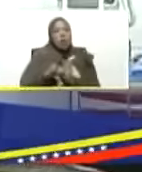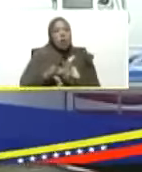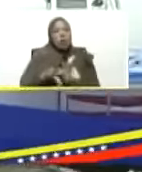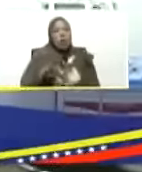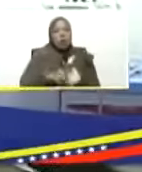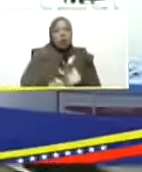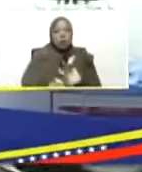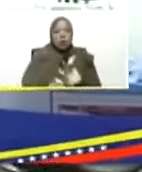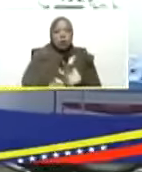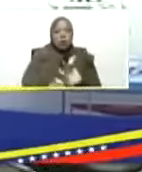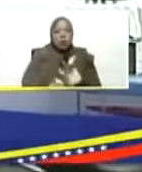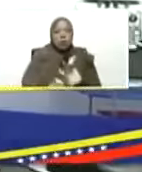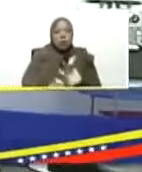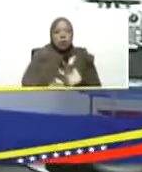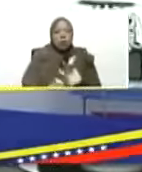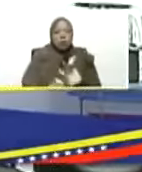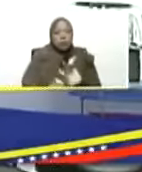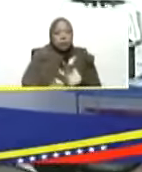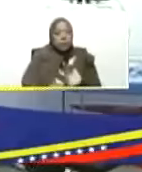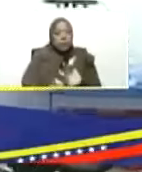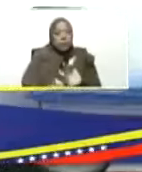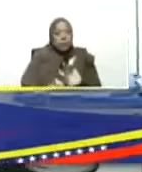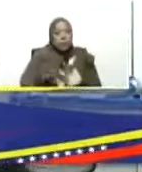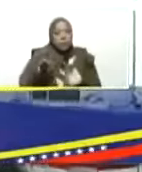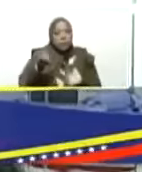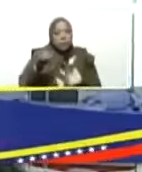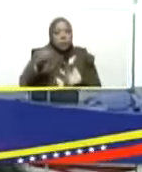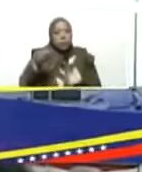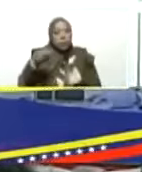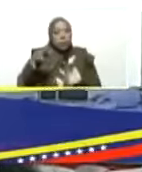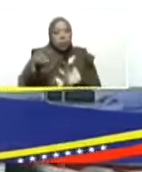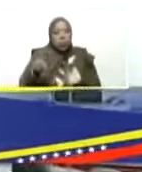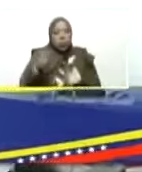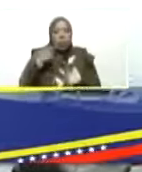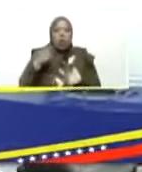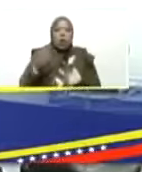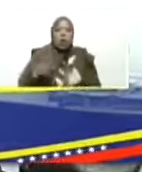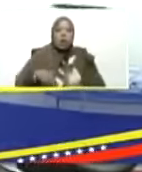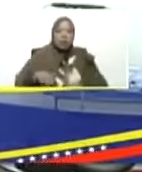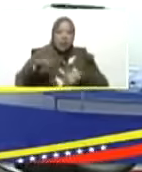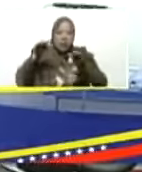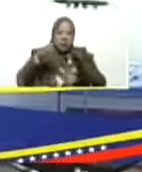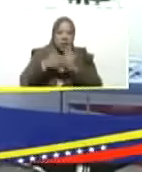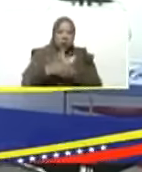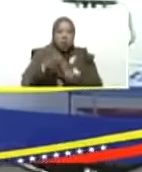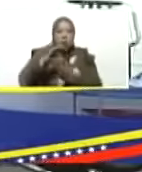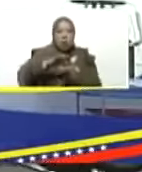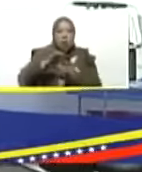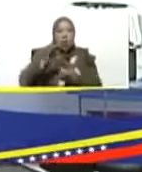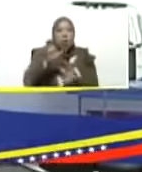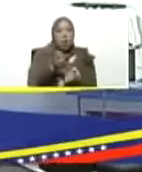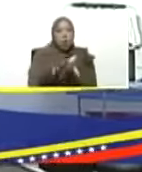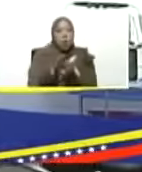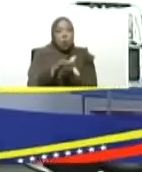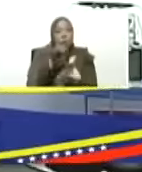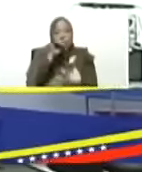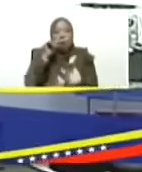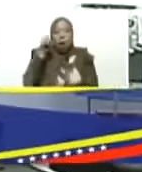Bueno, realmente soy aquí en El Espinal, de aquí muy cercano. Me crié en Por la Mar y bueno, he vivido en muchas zonas de la